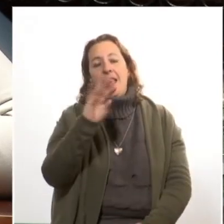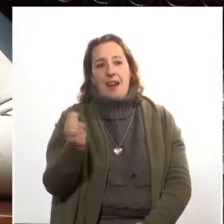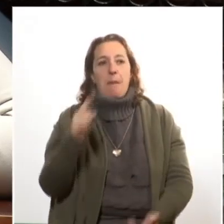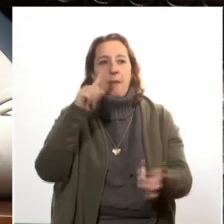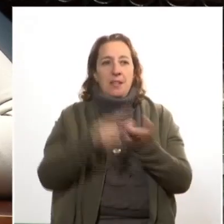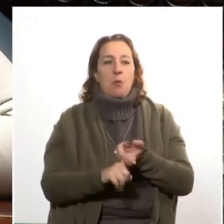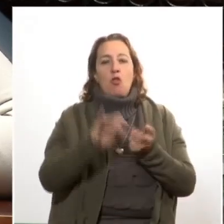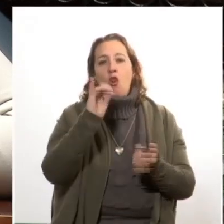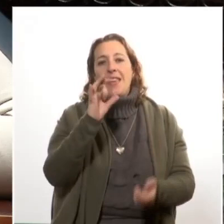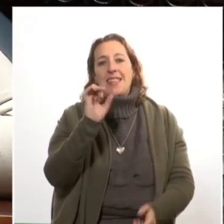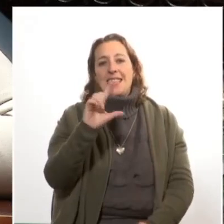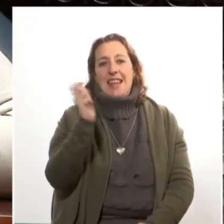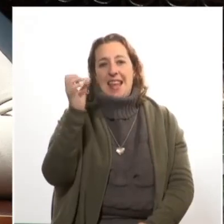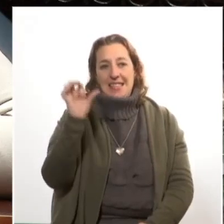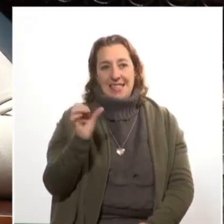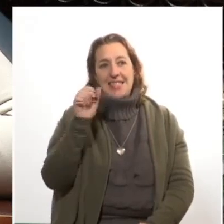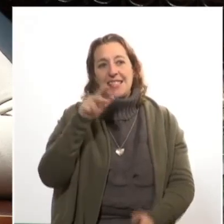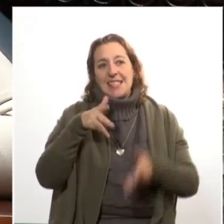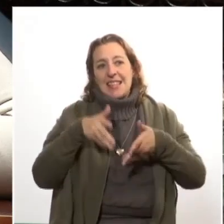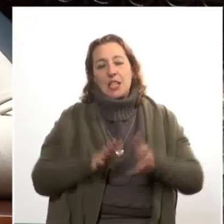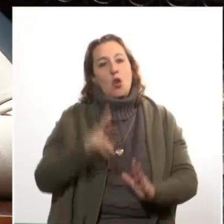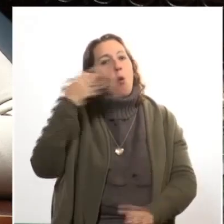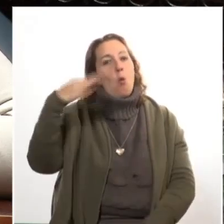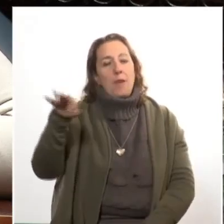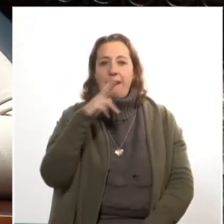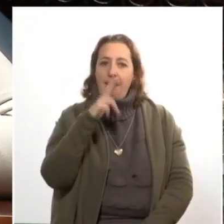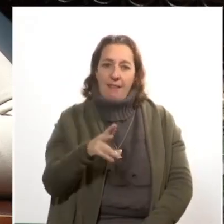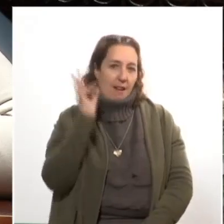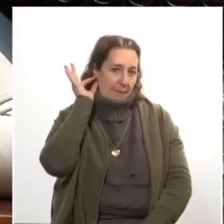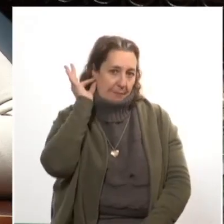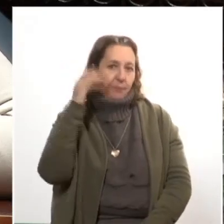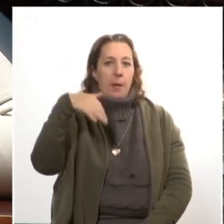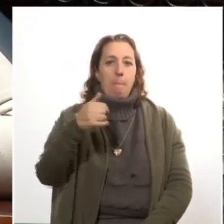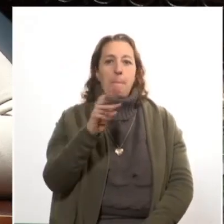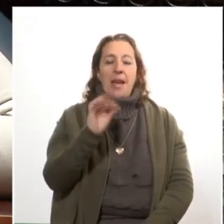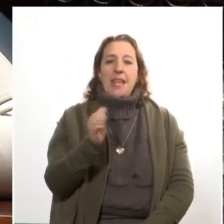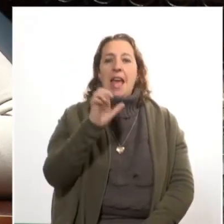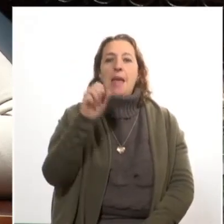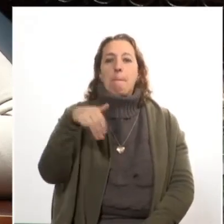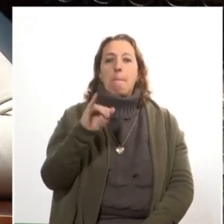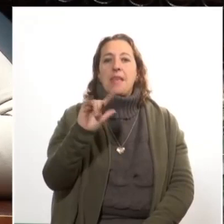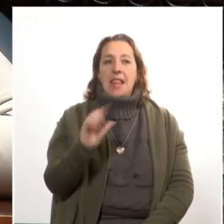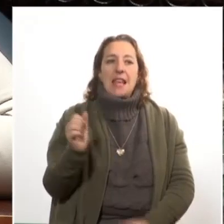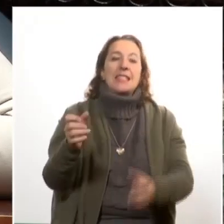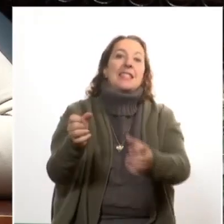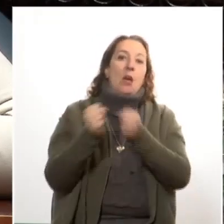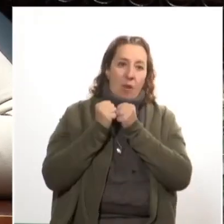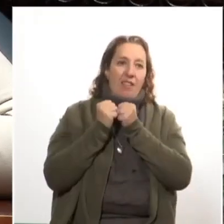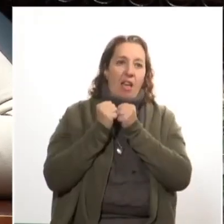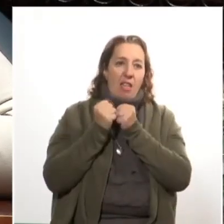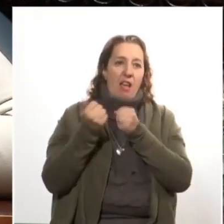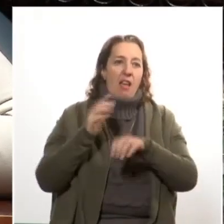en 1953 su única hija, María Emilia, que fuera secuestrada